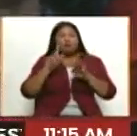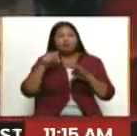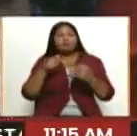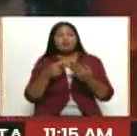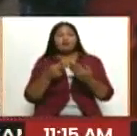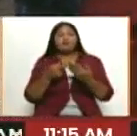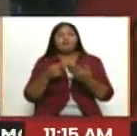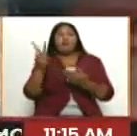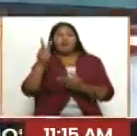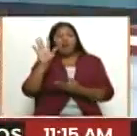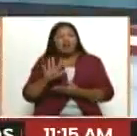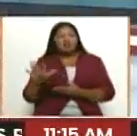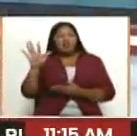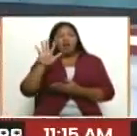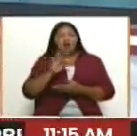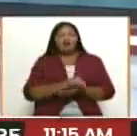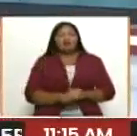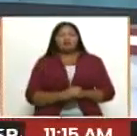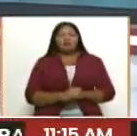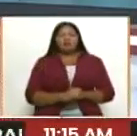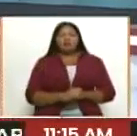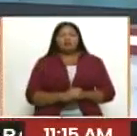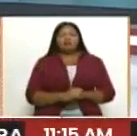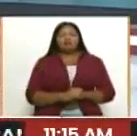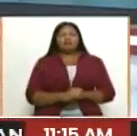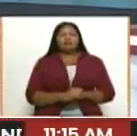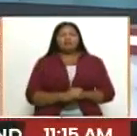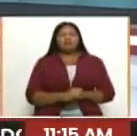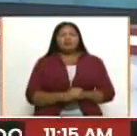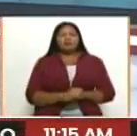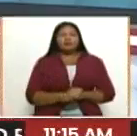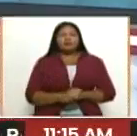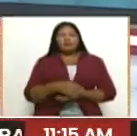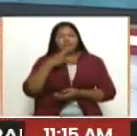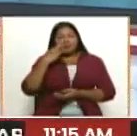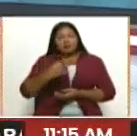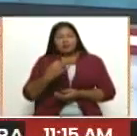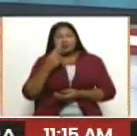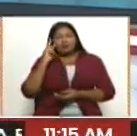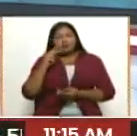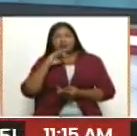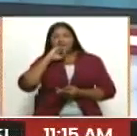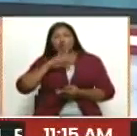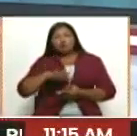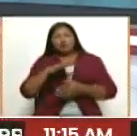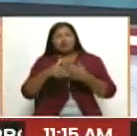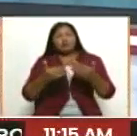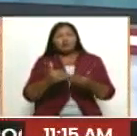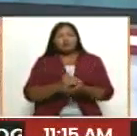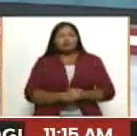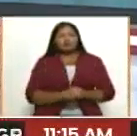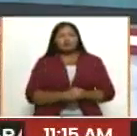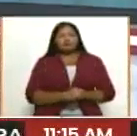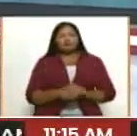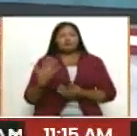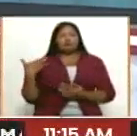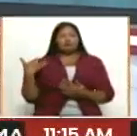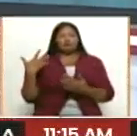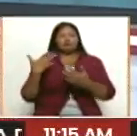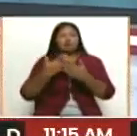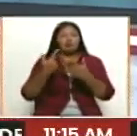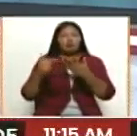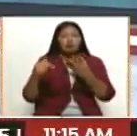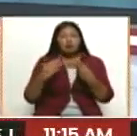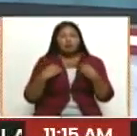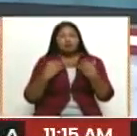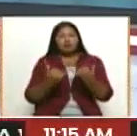destacado venezolano. Bueno, ahí está parte de la historia, ¿no? Un poco alguna trayectoria, algunos elementos,